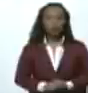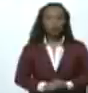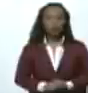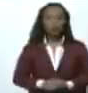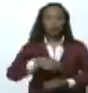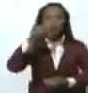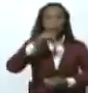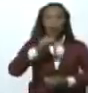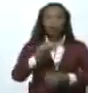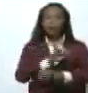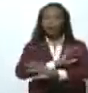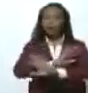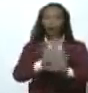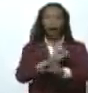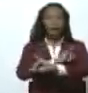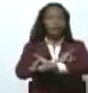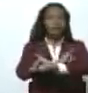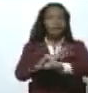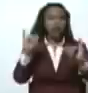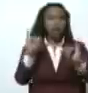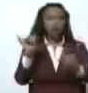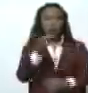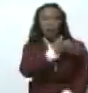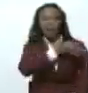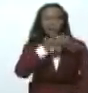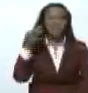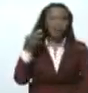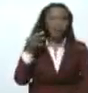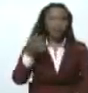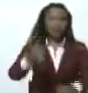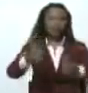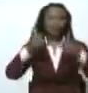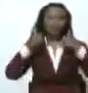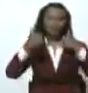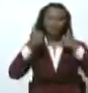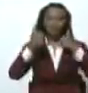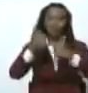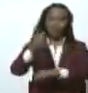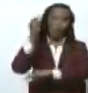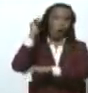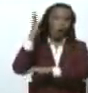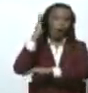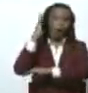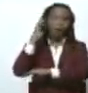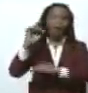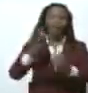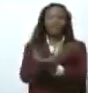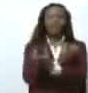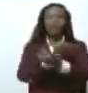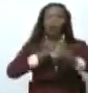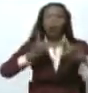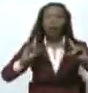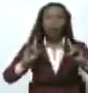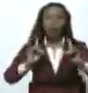Hoy ha concluido una extraordinaria y exitosa jornada democrática.